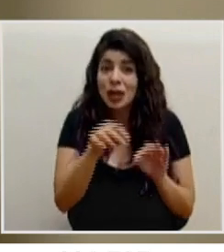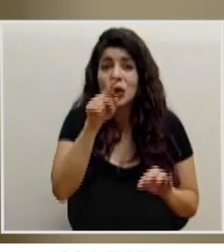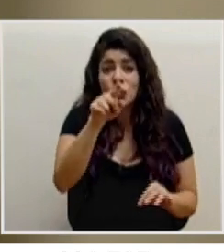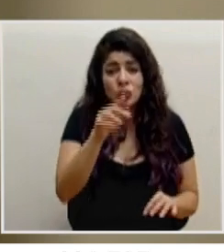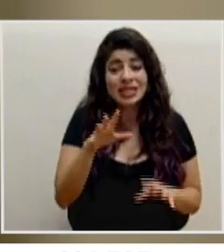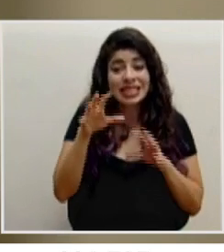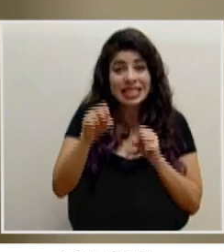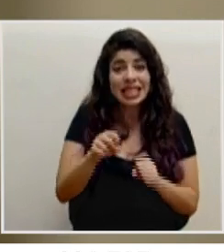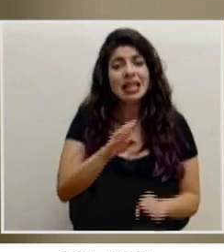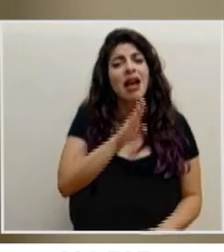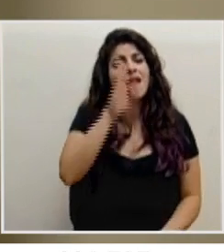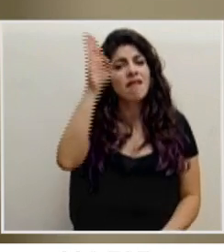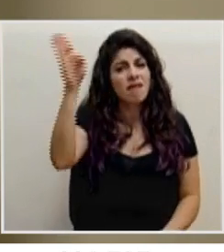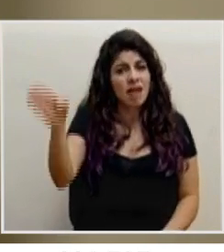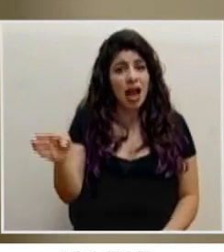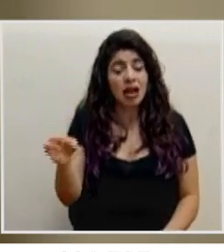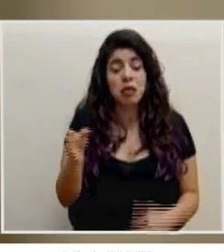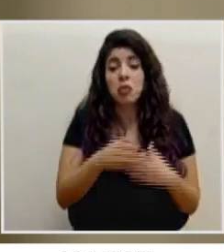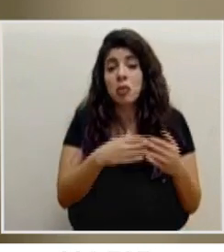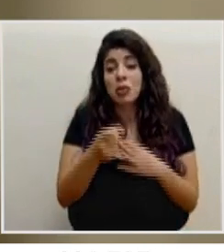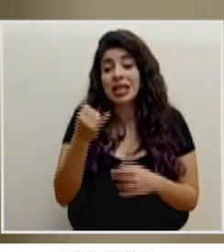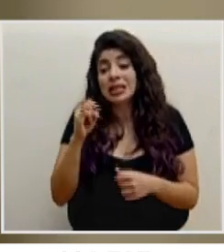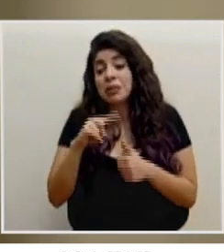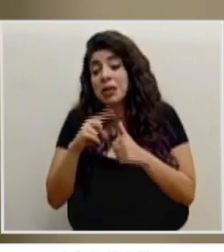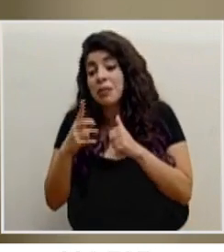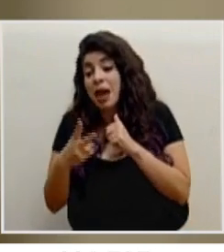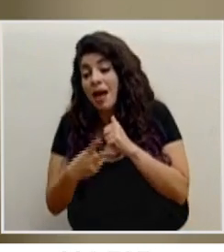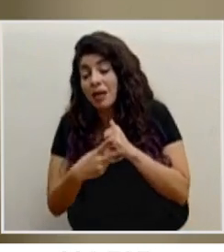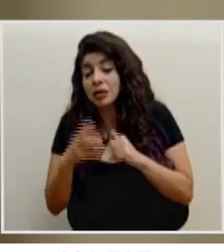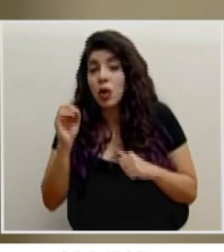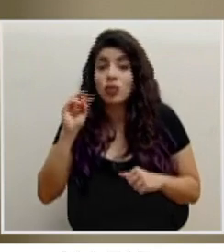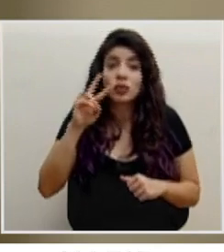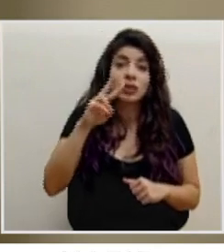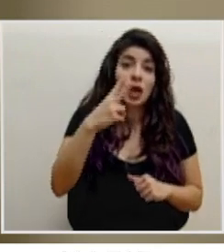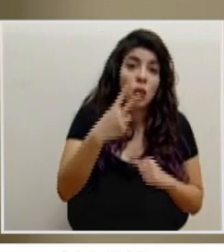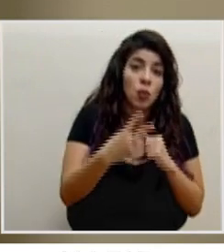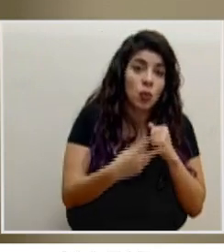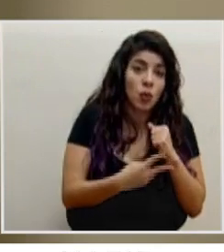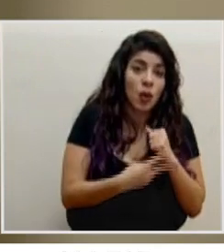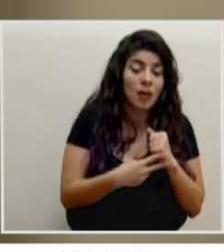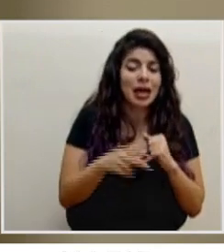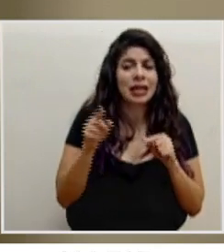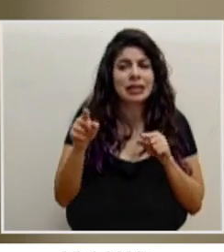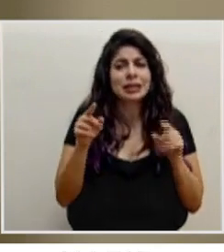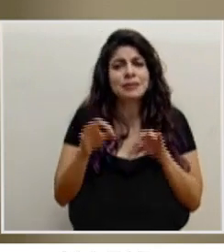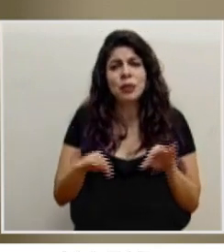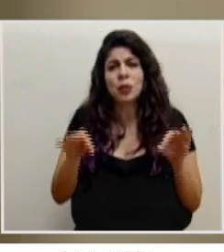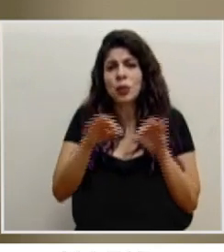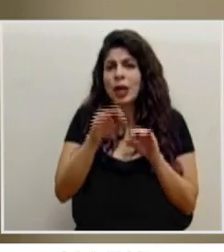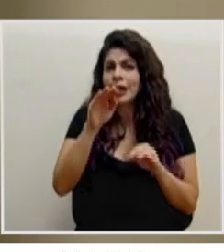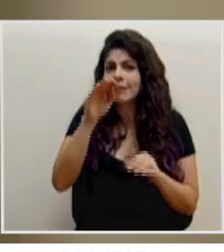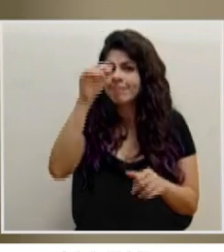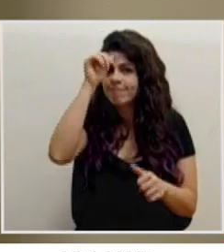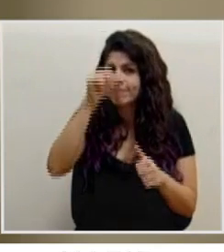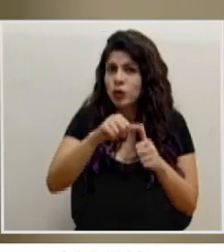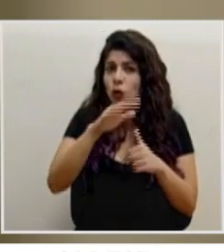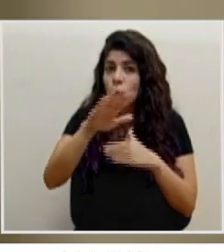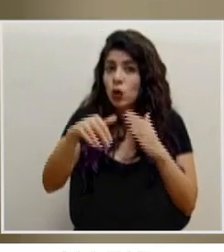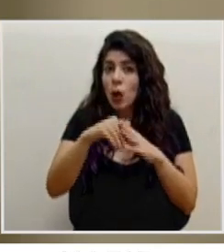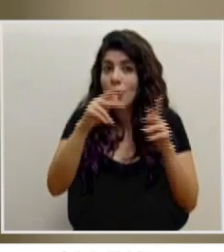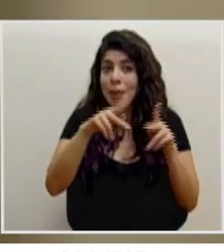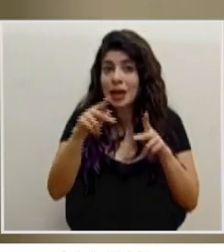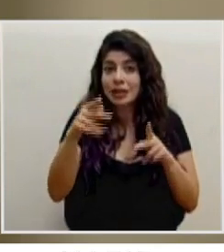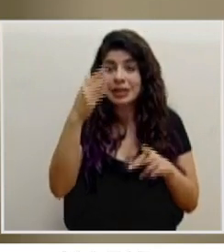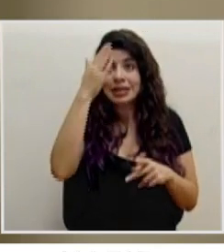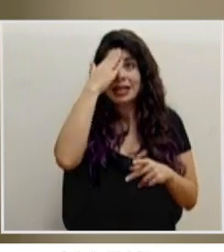cita, así si es por primera dosis, así como también si es por segunda dosis, que es un importante recordatorio para todas estas personas que tienen ya